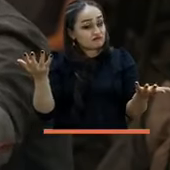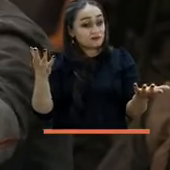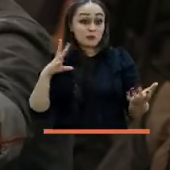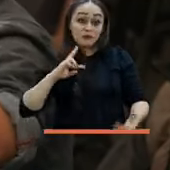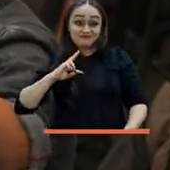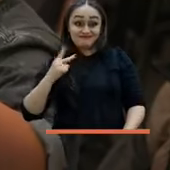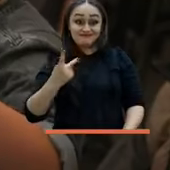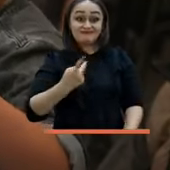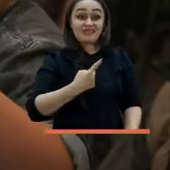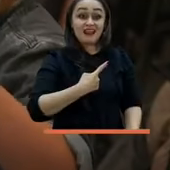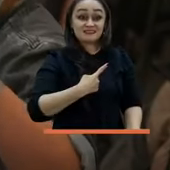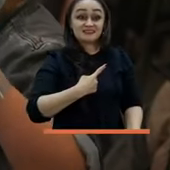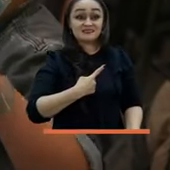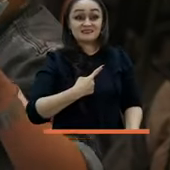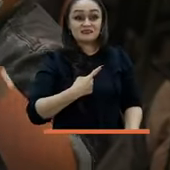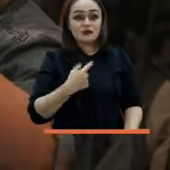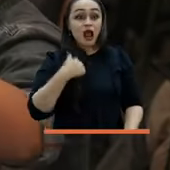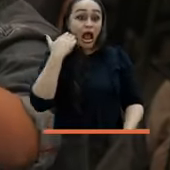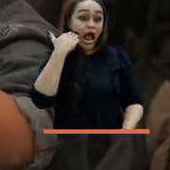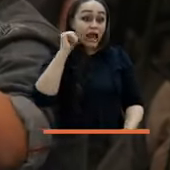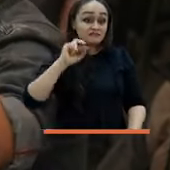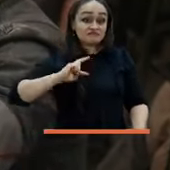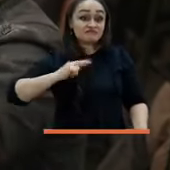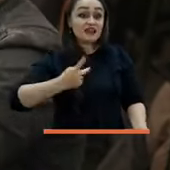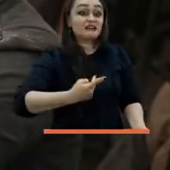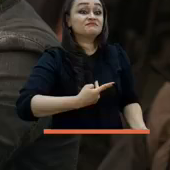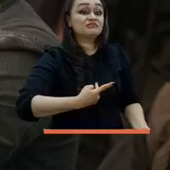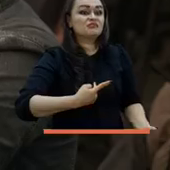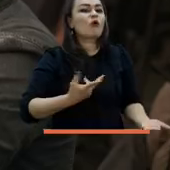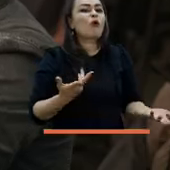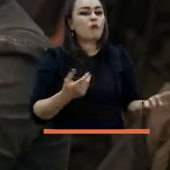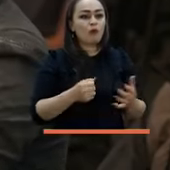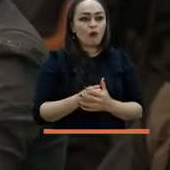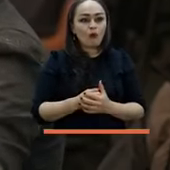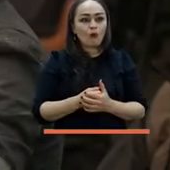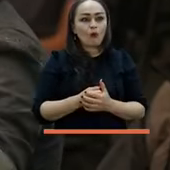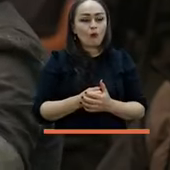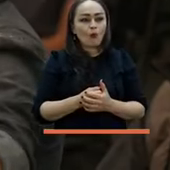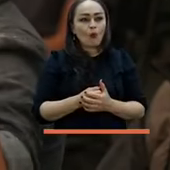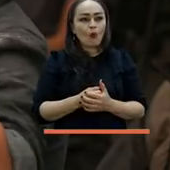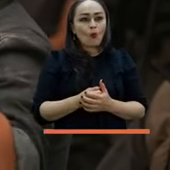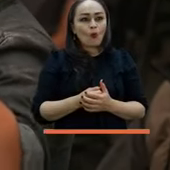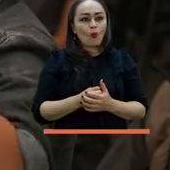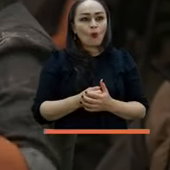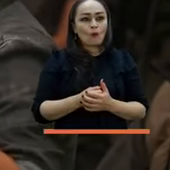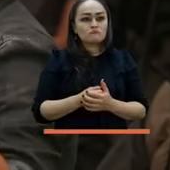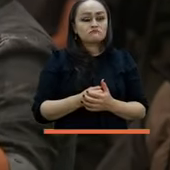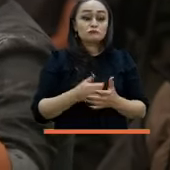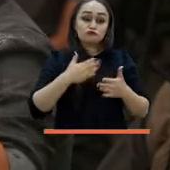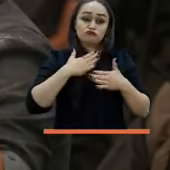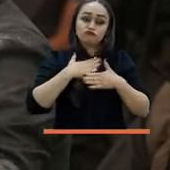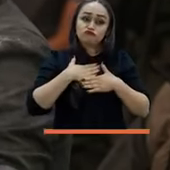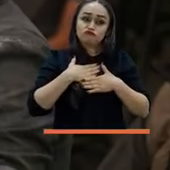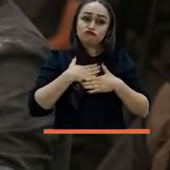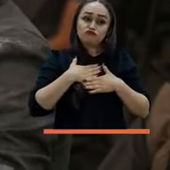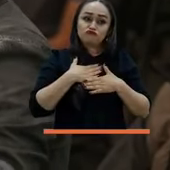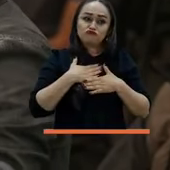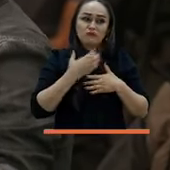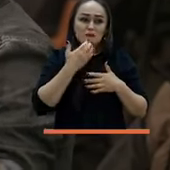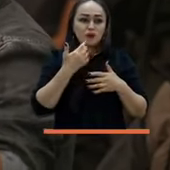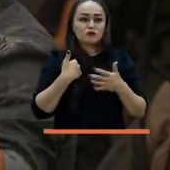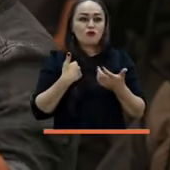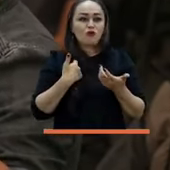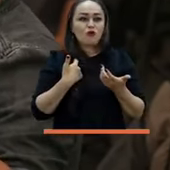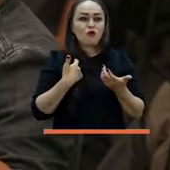trans más que todas las mujeres sus derechos yo tengo algo por diario es que lo